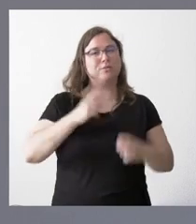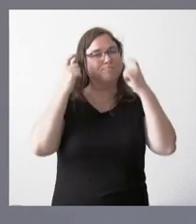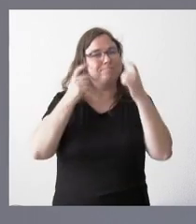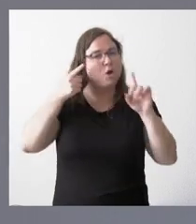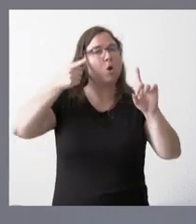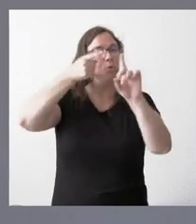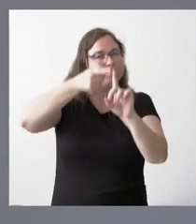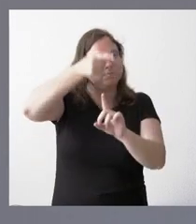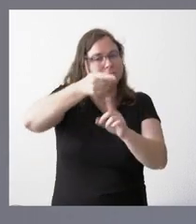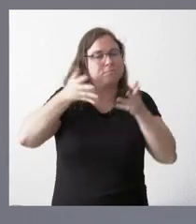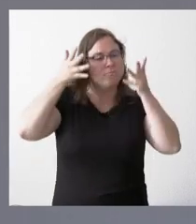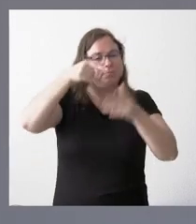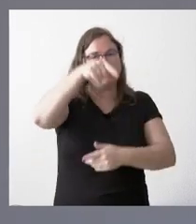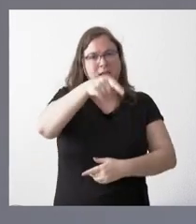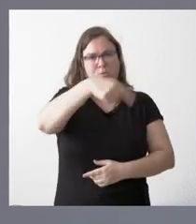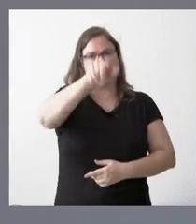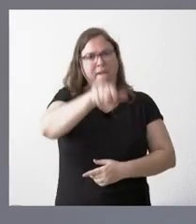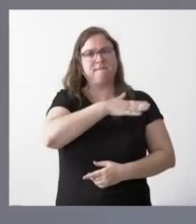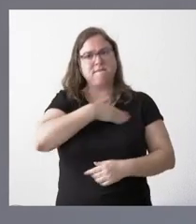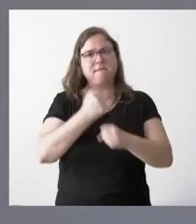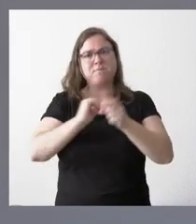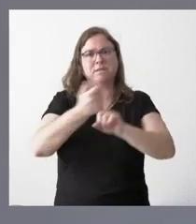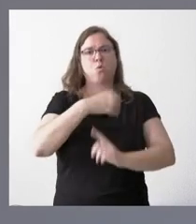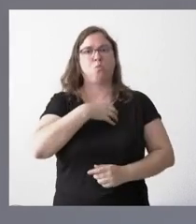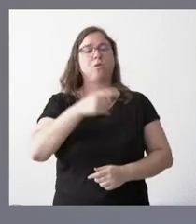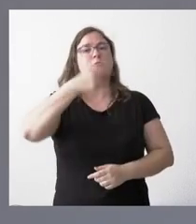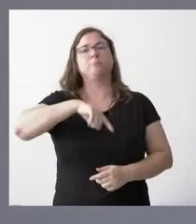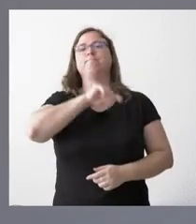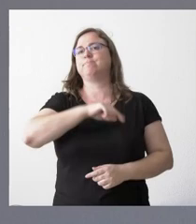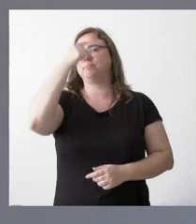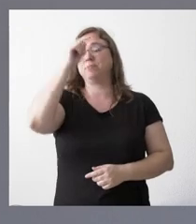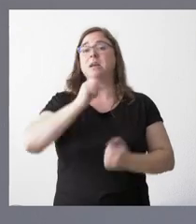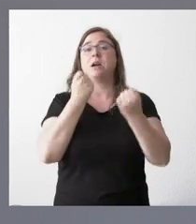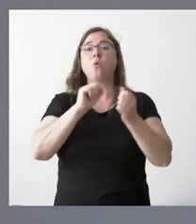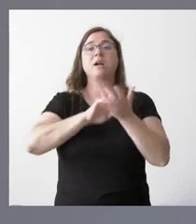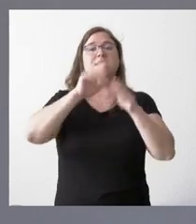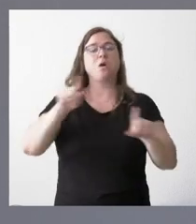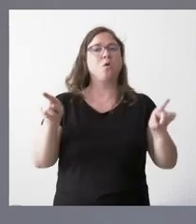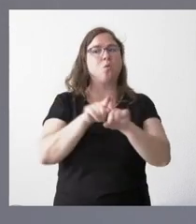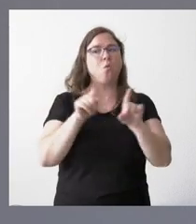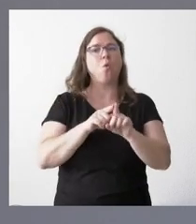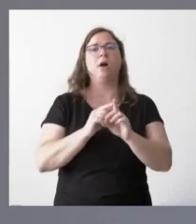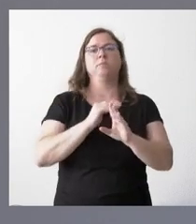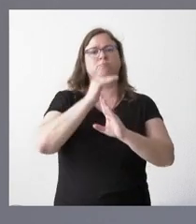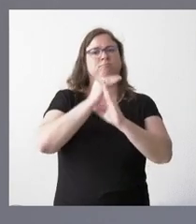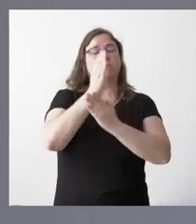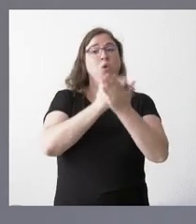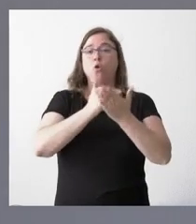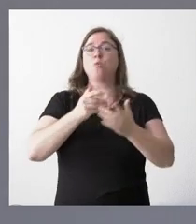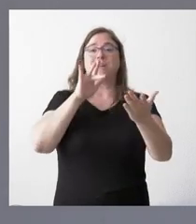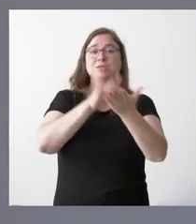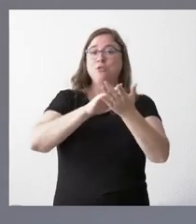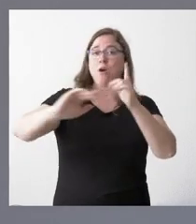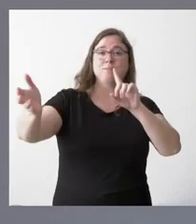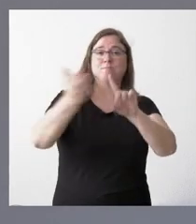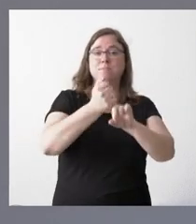ir dirigida hacia ellos, precisamente, y que somos muy conscientes que, a pesar de que Castilla y León va a estar entre las comunidades autónomas que primero alcancen el